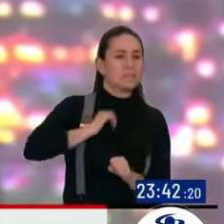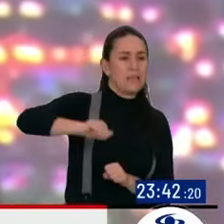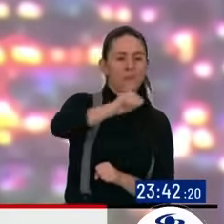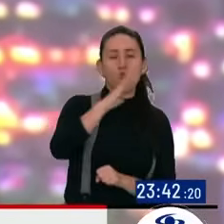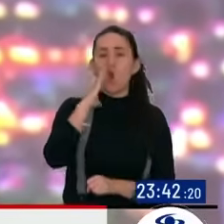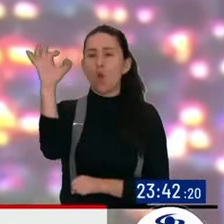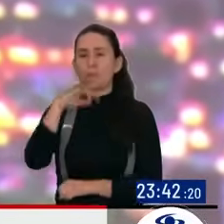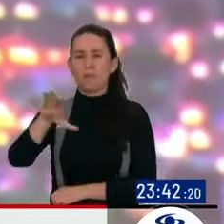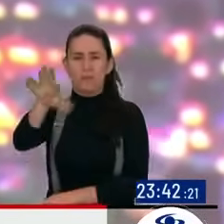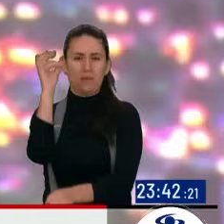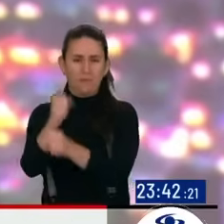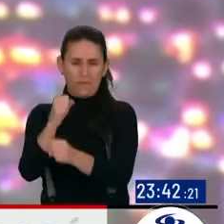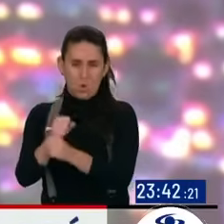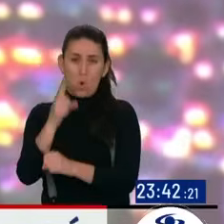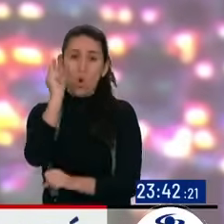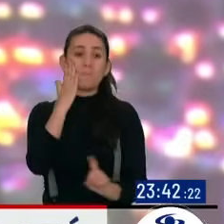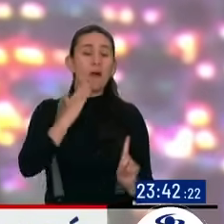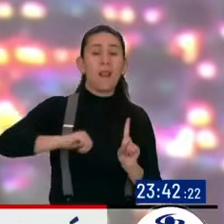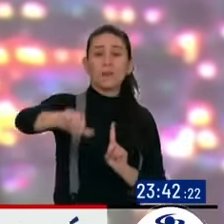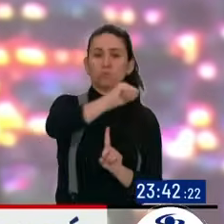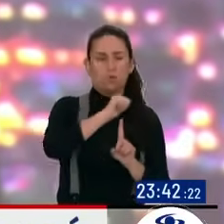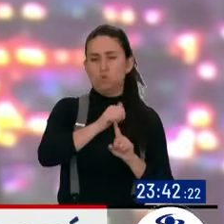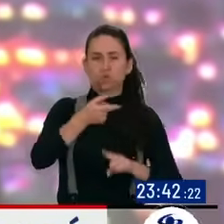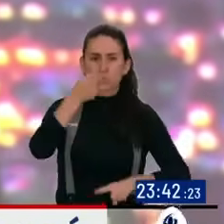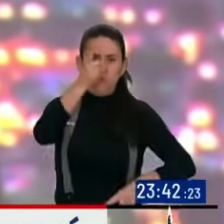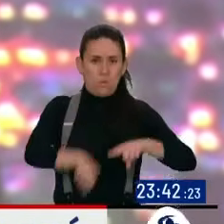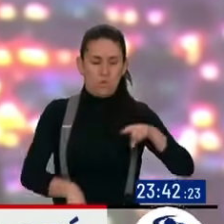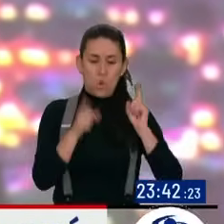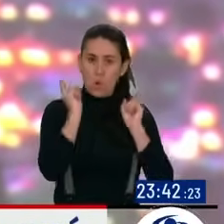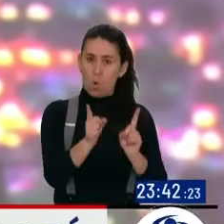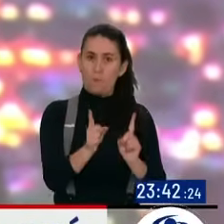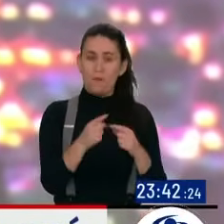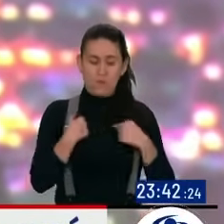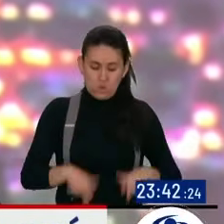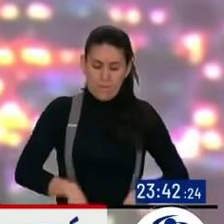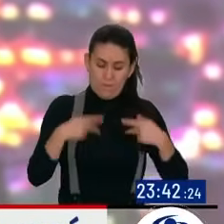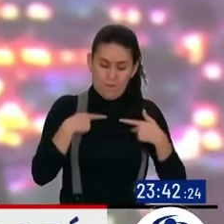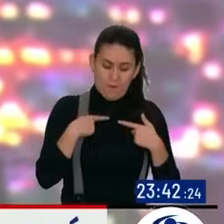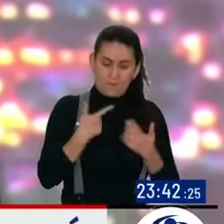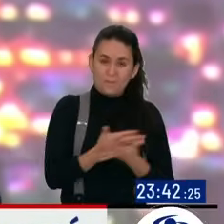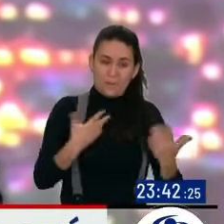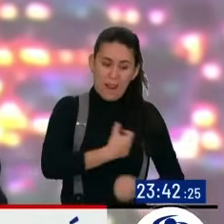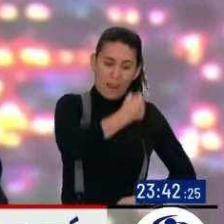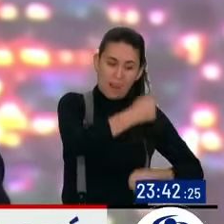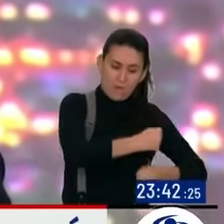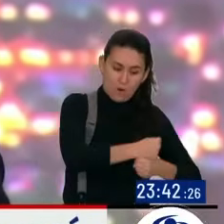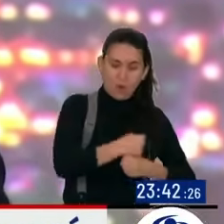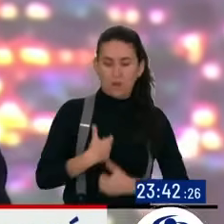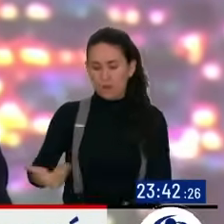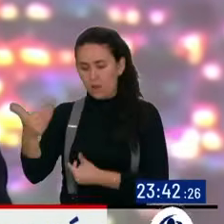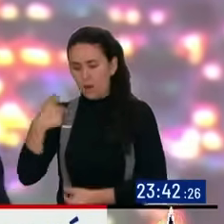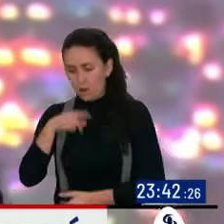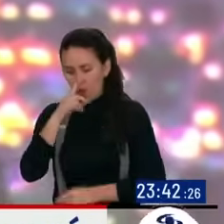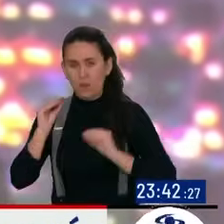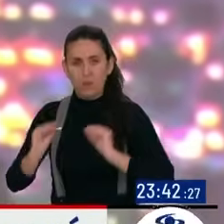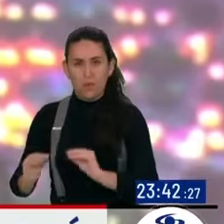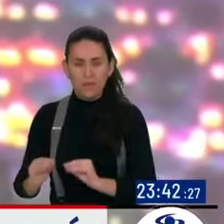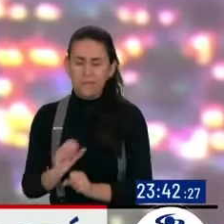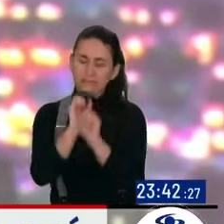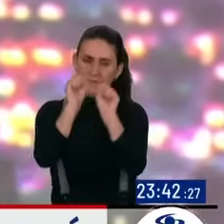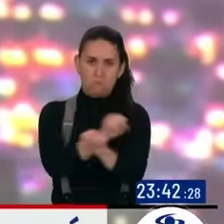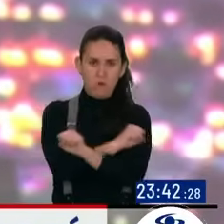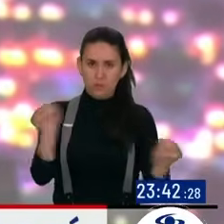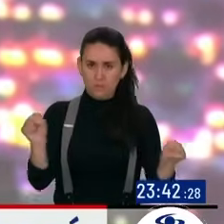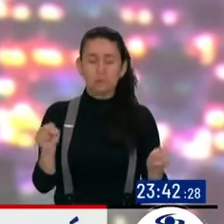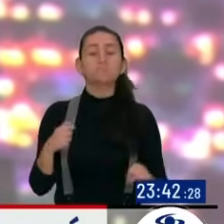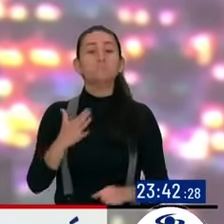básicamente porque muchas mujeres no pueden reconciliar su vida laboral con su maternidad. En mi alcaldía, todos